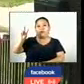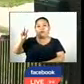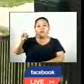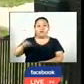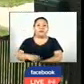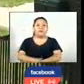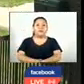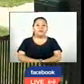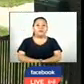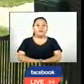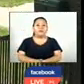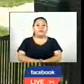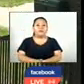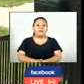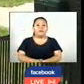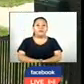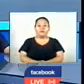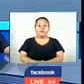Washington